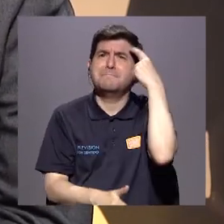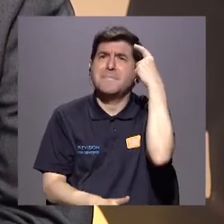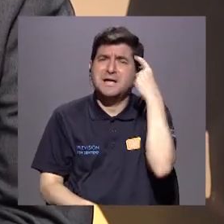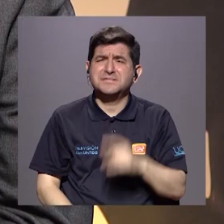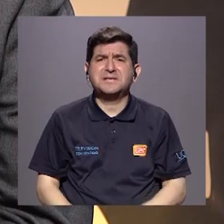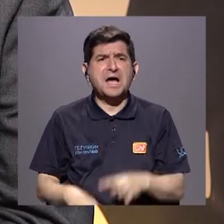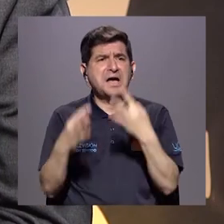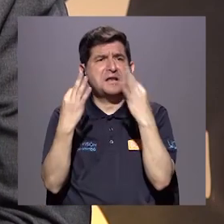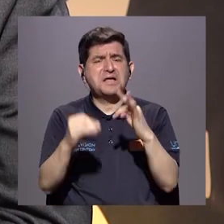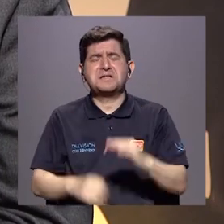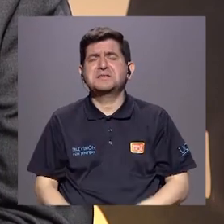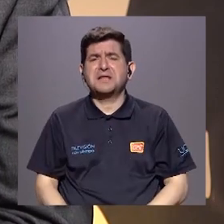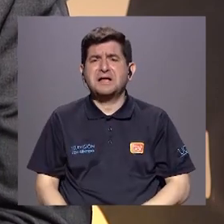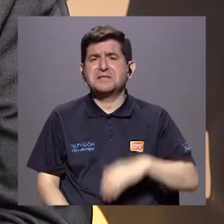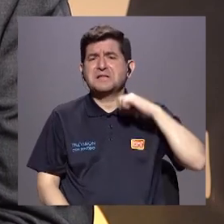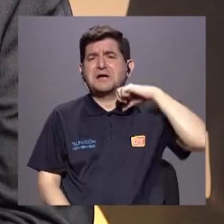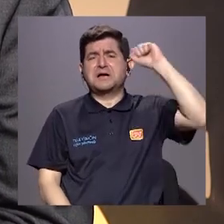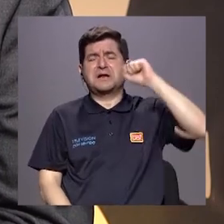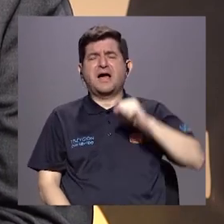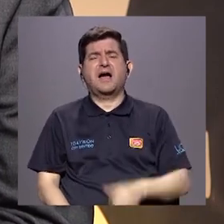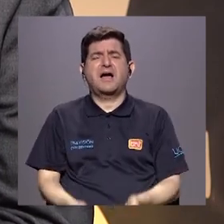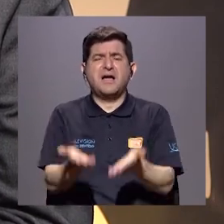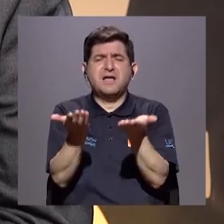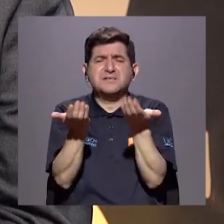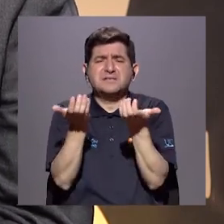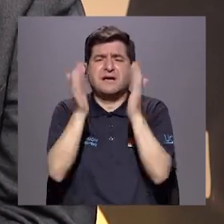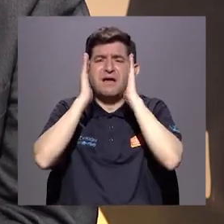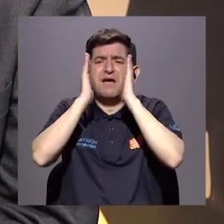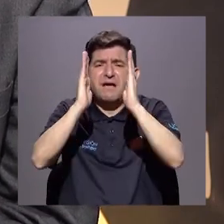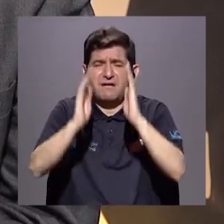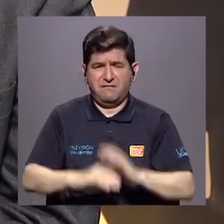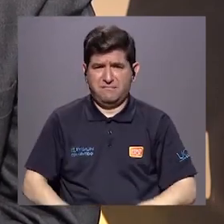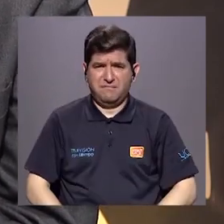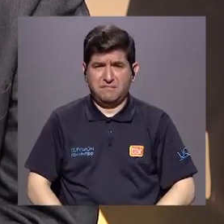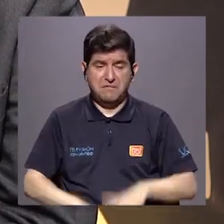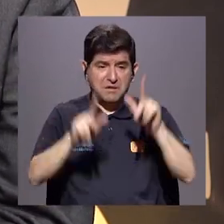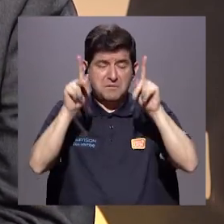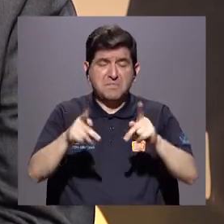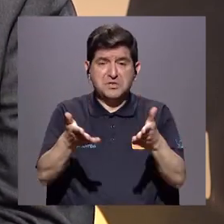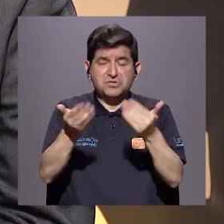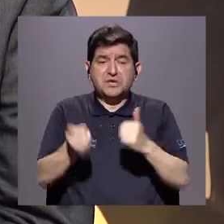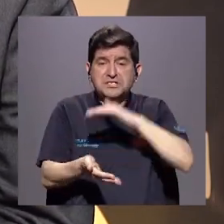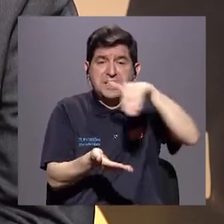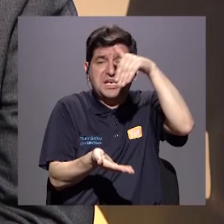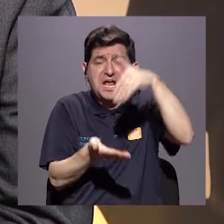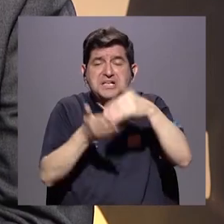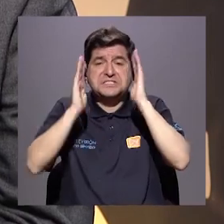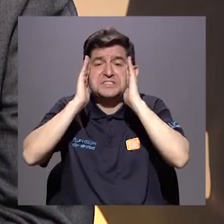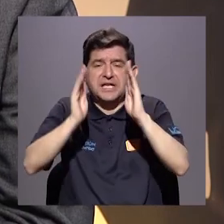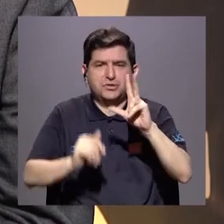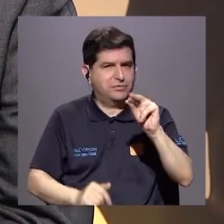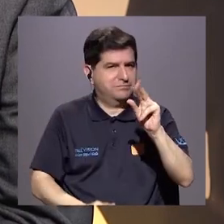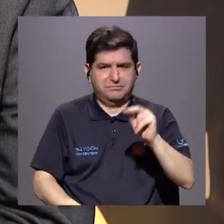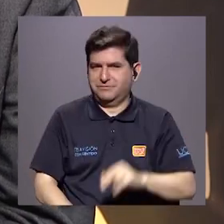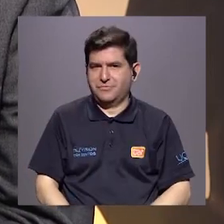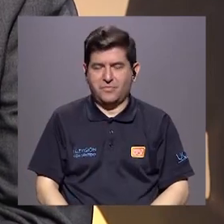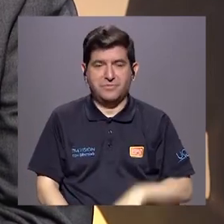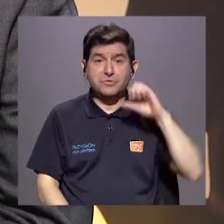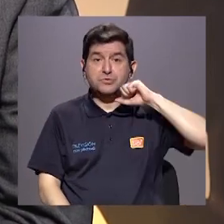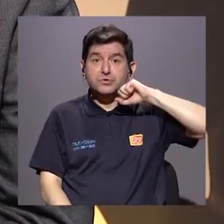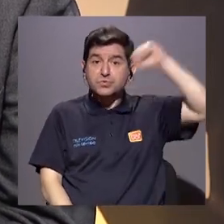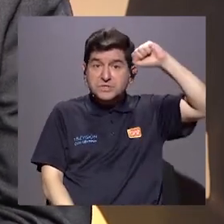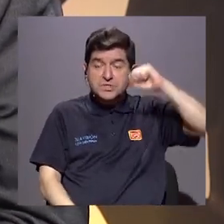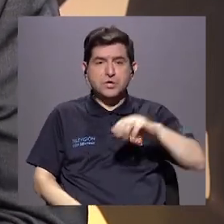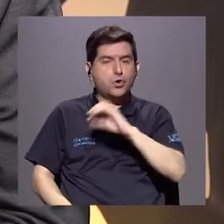los intentos de suicidio son una llamada atención nada más verdad como que en personas que quieren ser atención en realidad el suicidio o